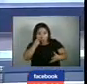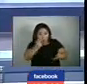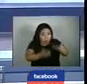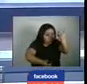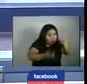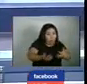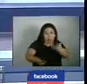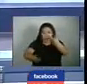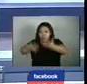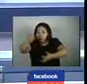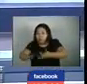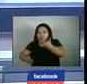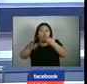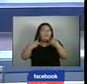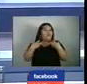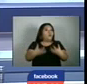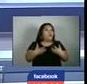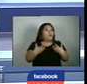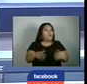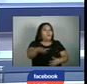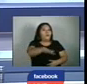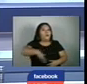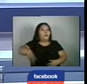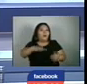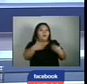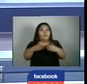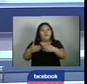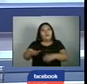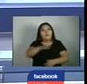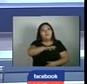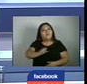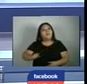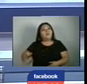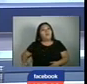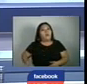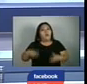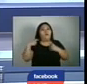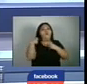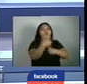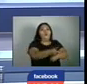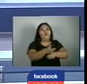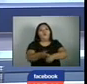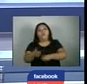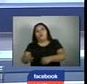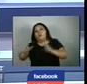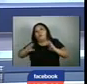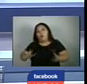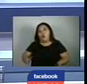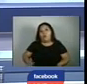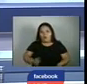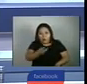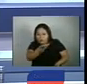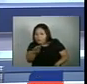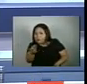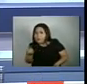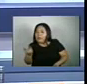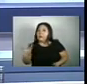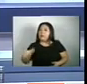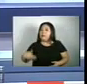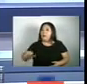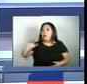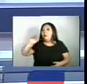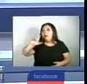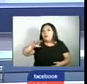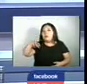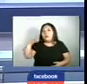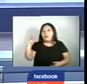incendios reportados ha incrementado en diferentes puntos del país. Cuerpo de bomberos y autoridades gubernamentales contabilizan ya más de